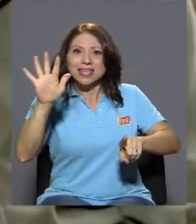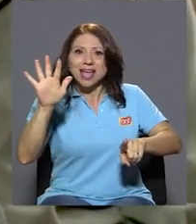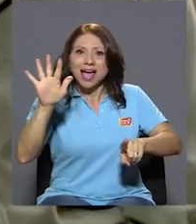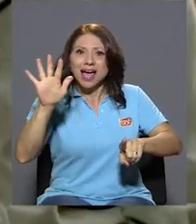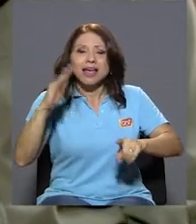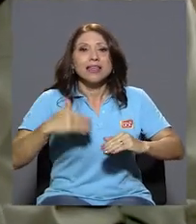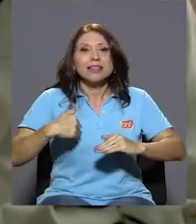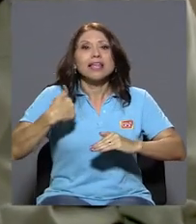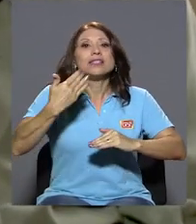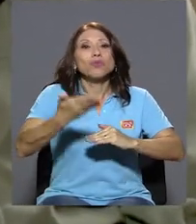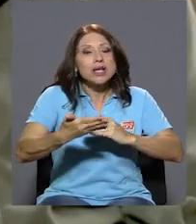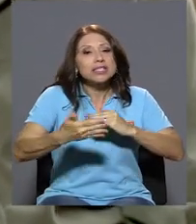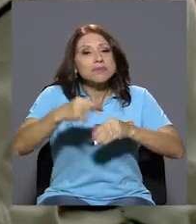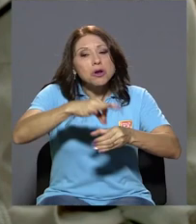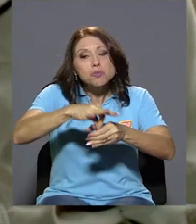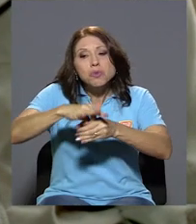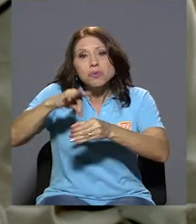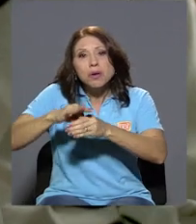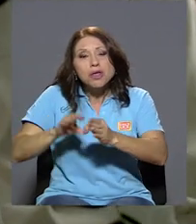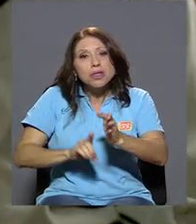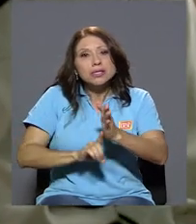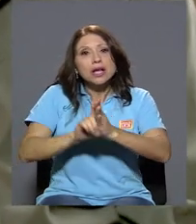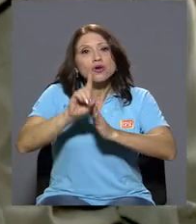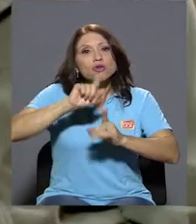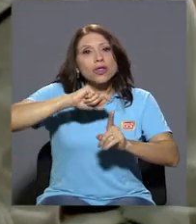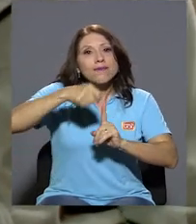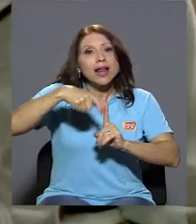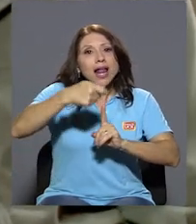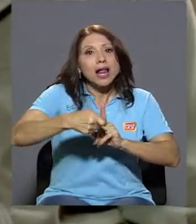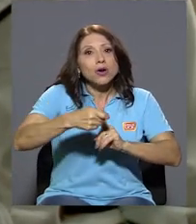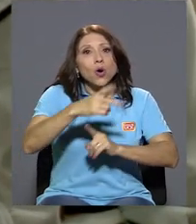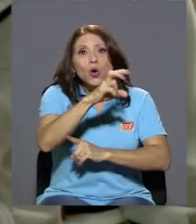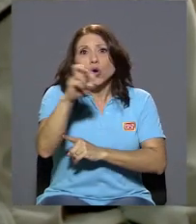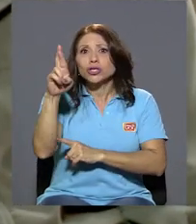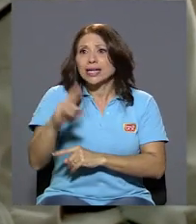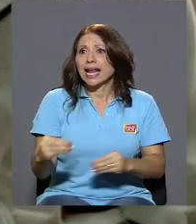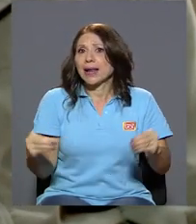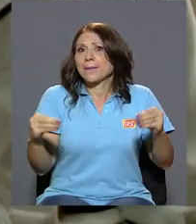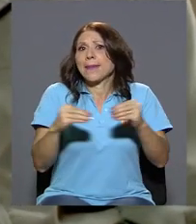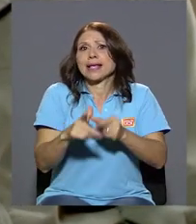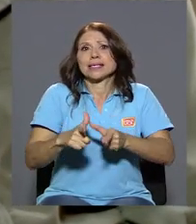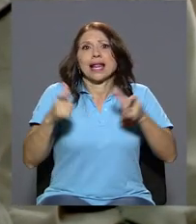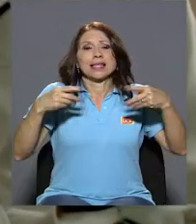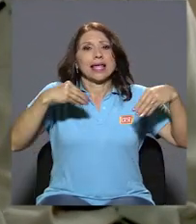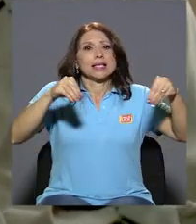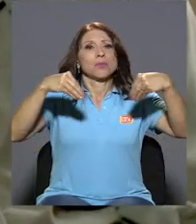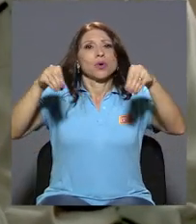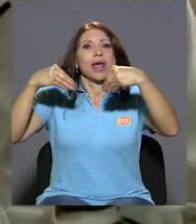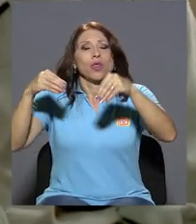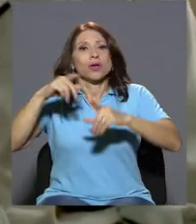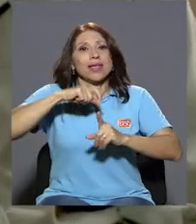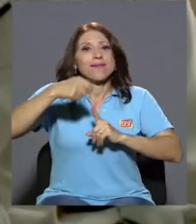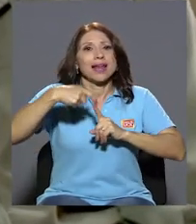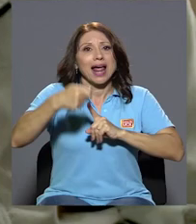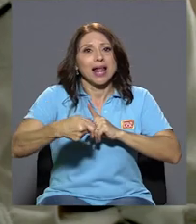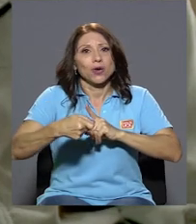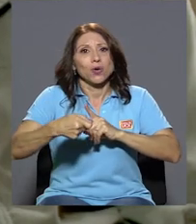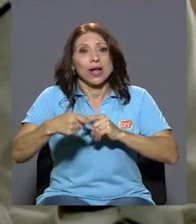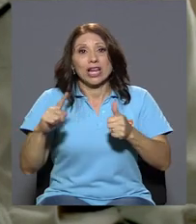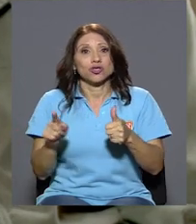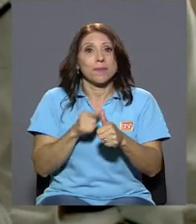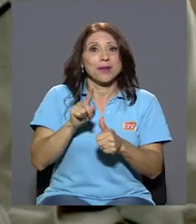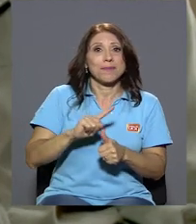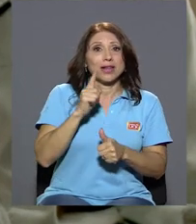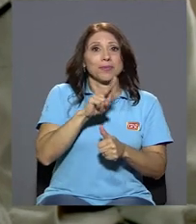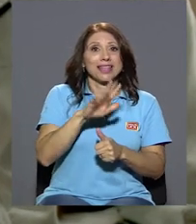después viene el desarrollo del banano costa rica se convirtió en el mayor exportador de banano en los primeros 25 años después